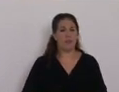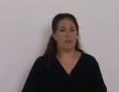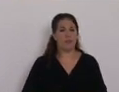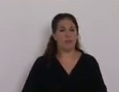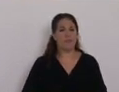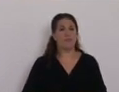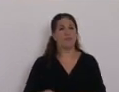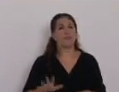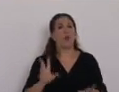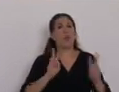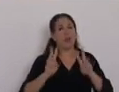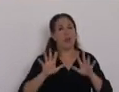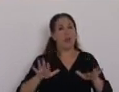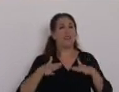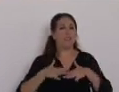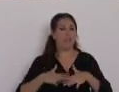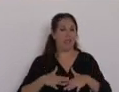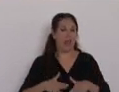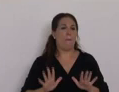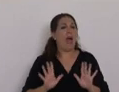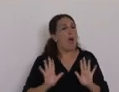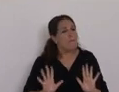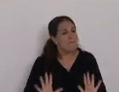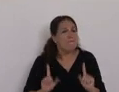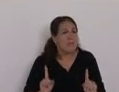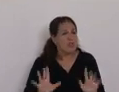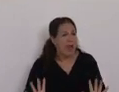de bajar cuatro cambios para que así se mantenga.